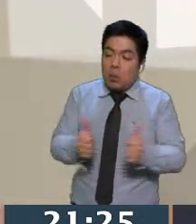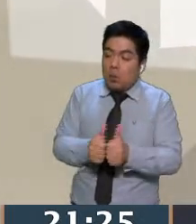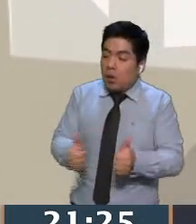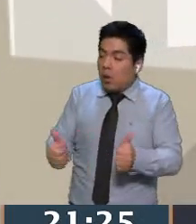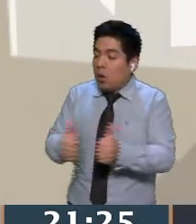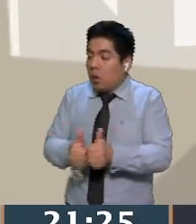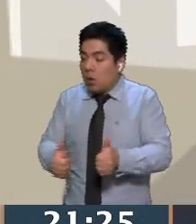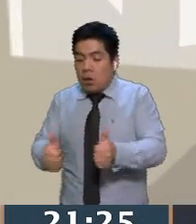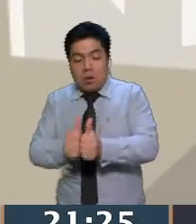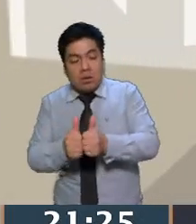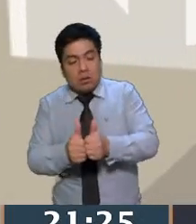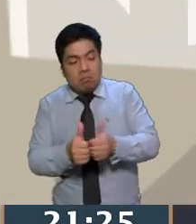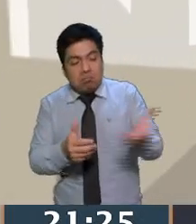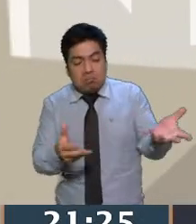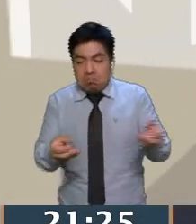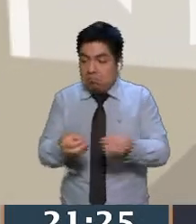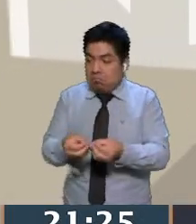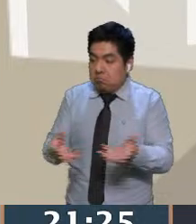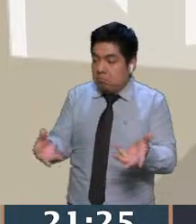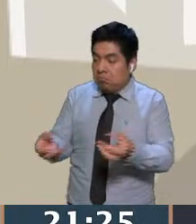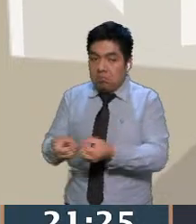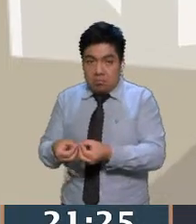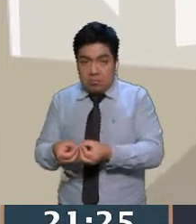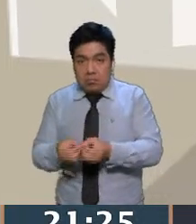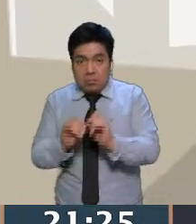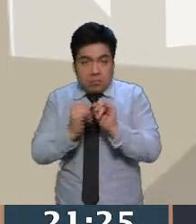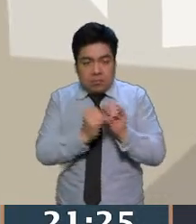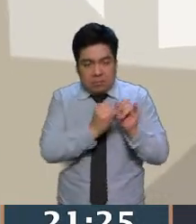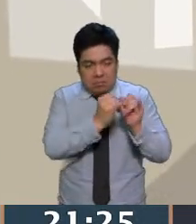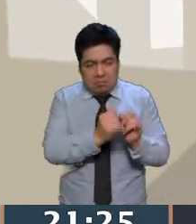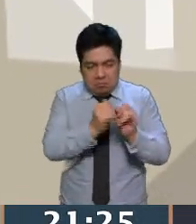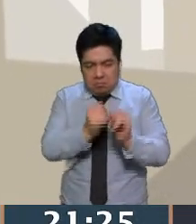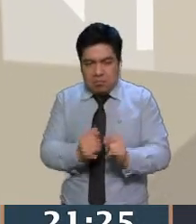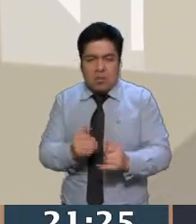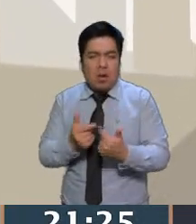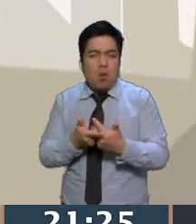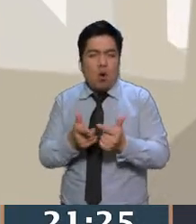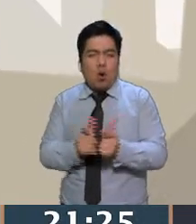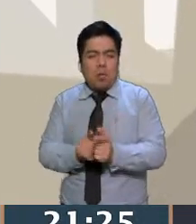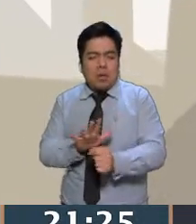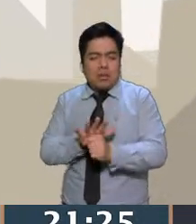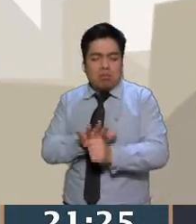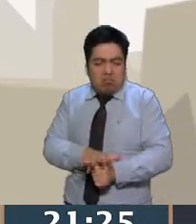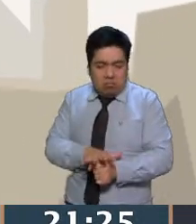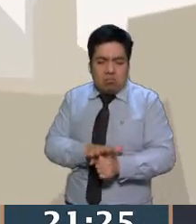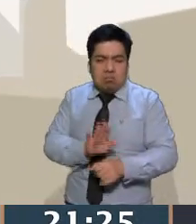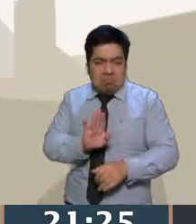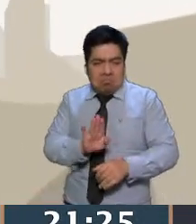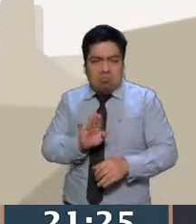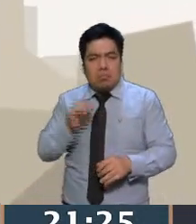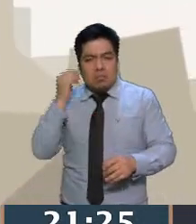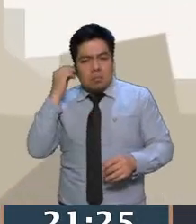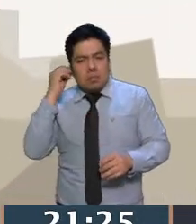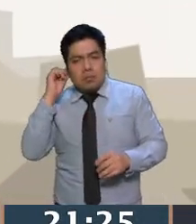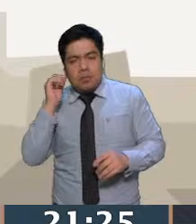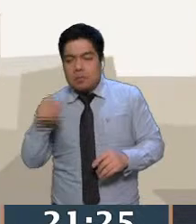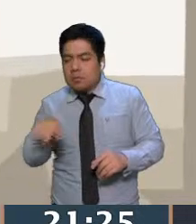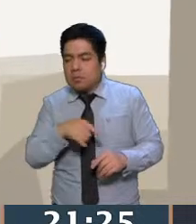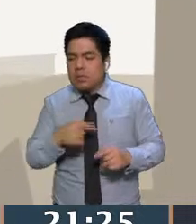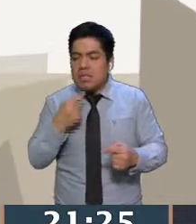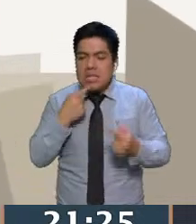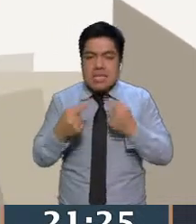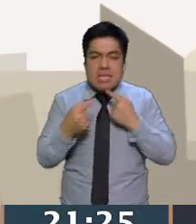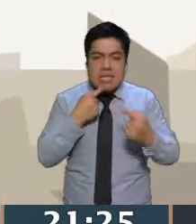también que se pueden identificar como grupos de presión, donde estaban litigando contra